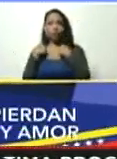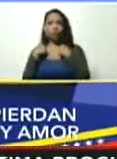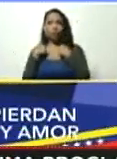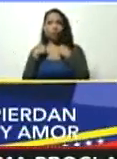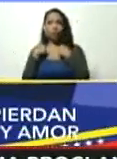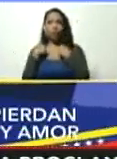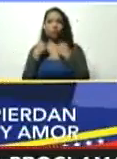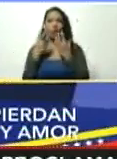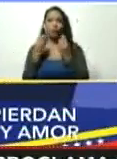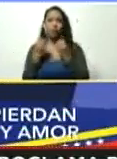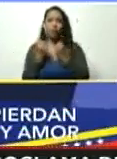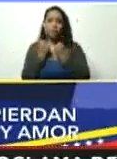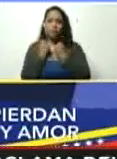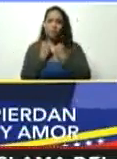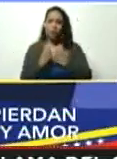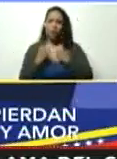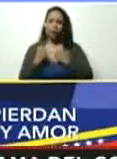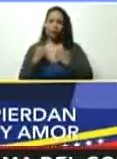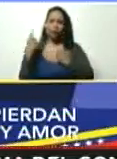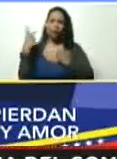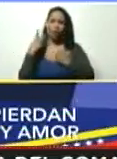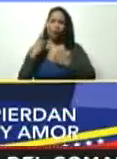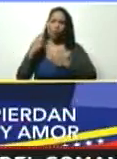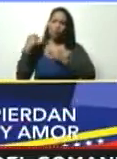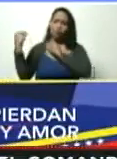muy fuerte,